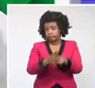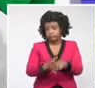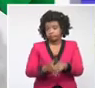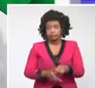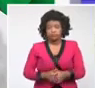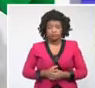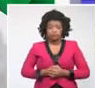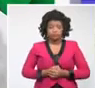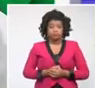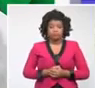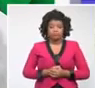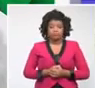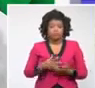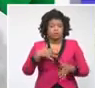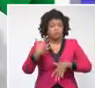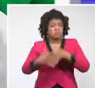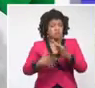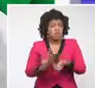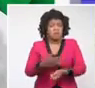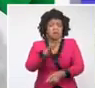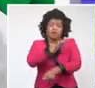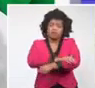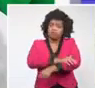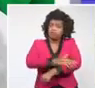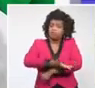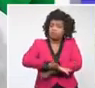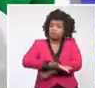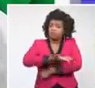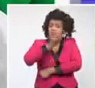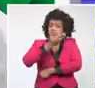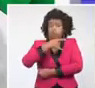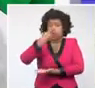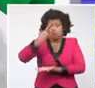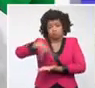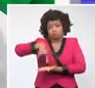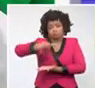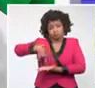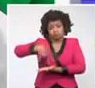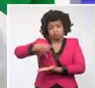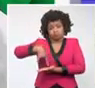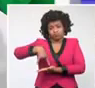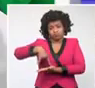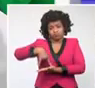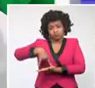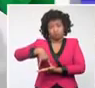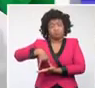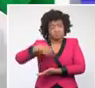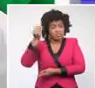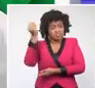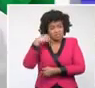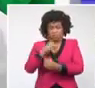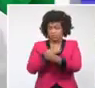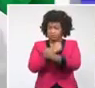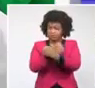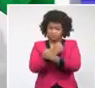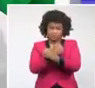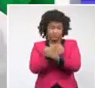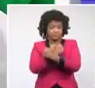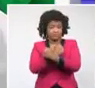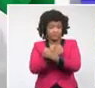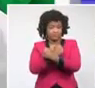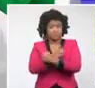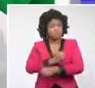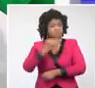con antecedentes de hipertensión arterial y obesidad. factores de mucho riesgo, como siempre hemos